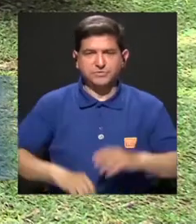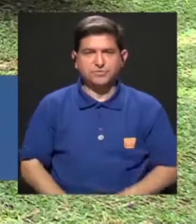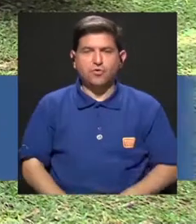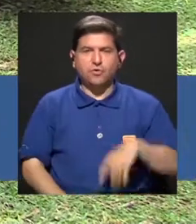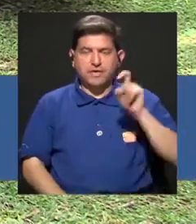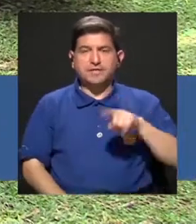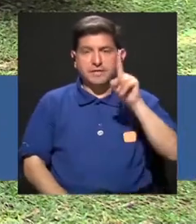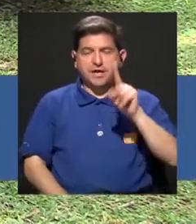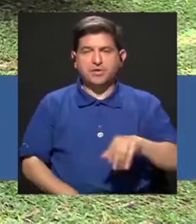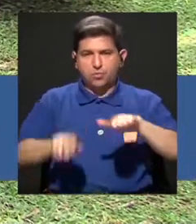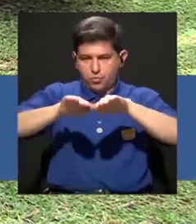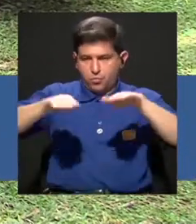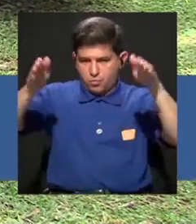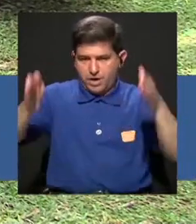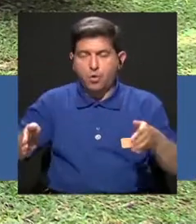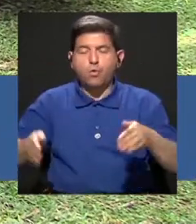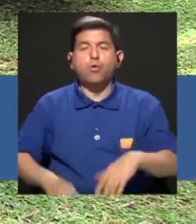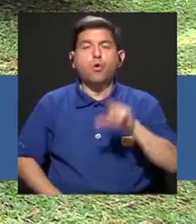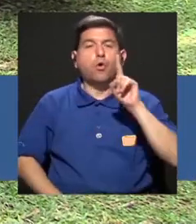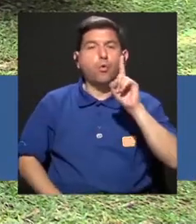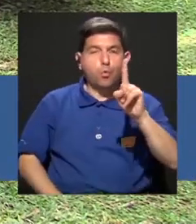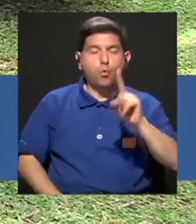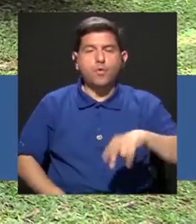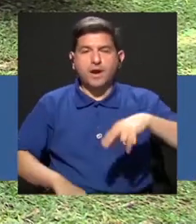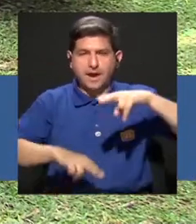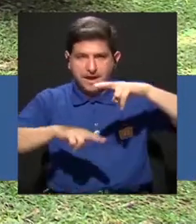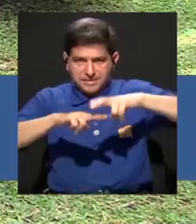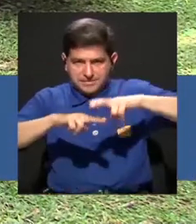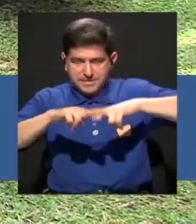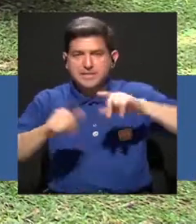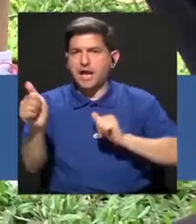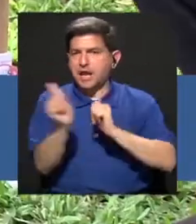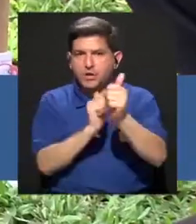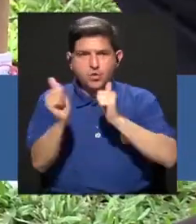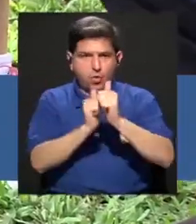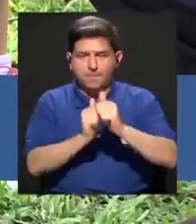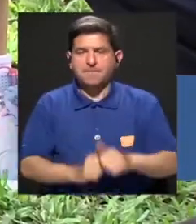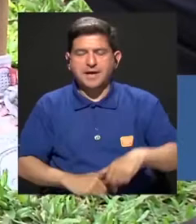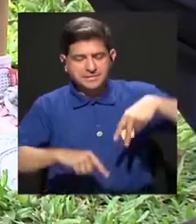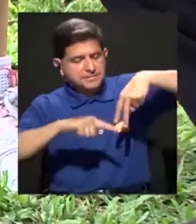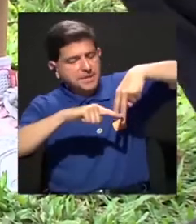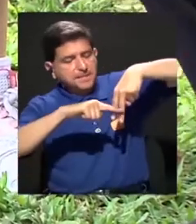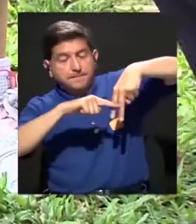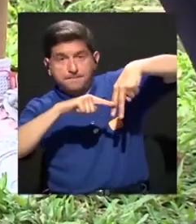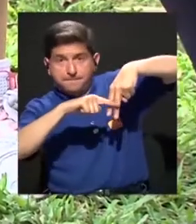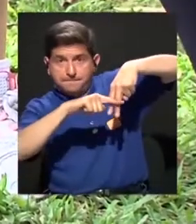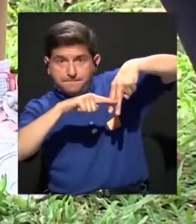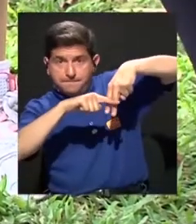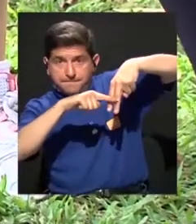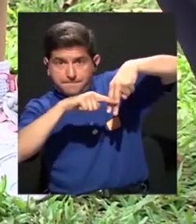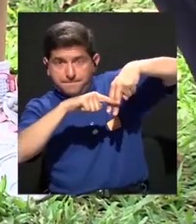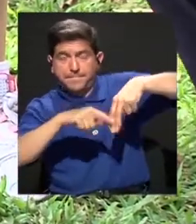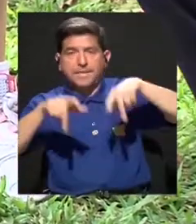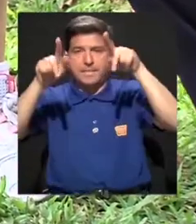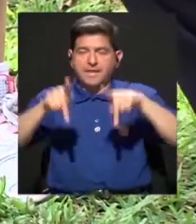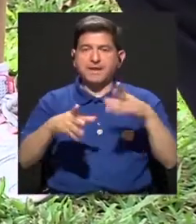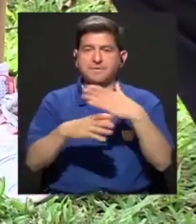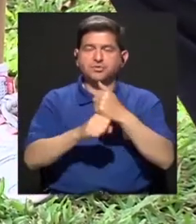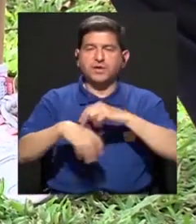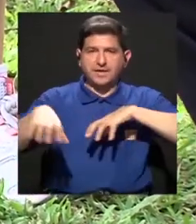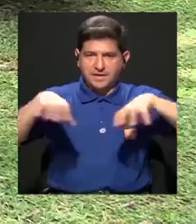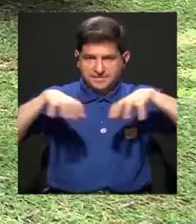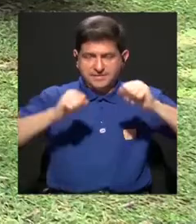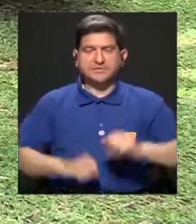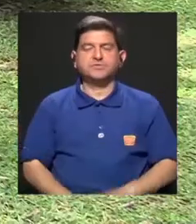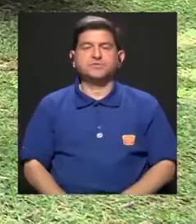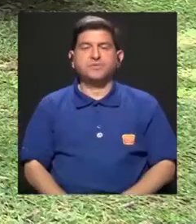necesitamos un cajón, un banco o una silla que no supere la altura de la rodilla de la persona